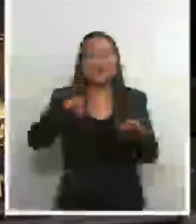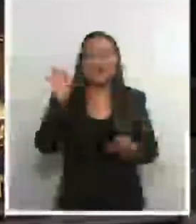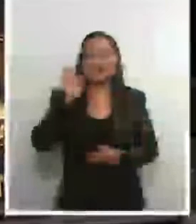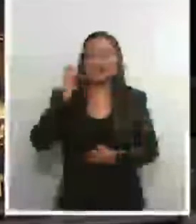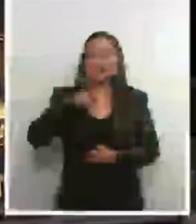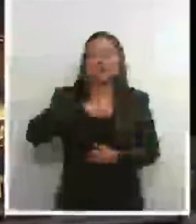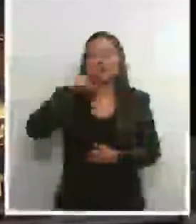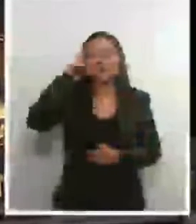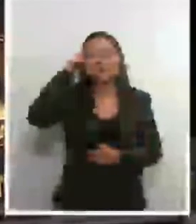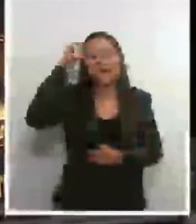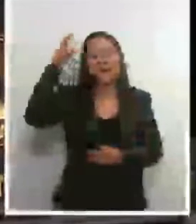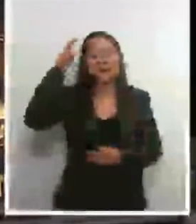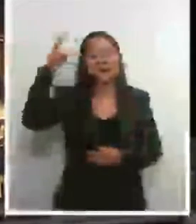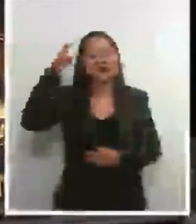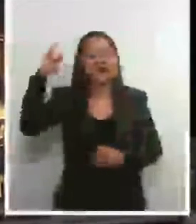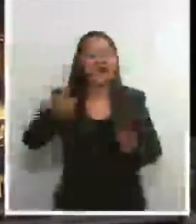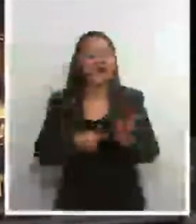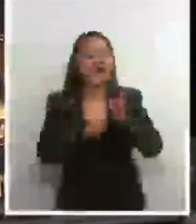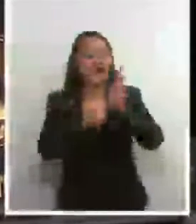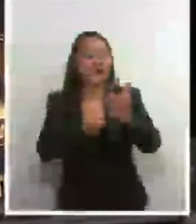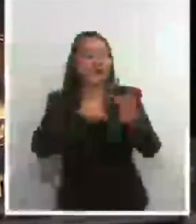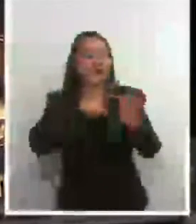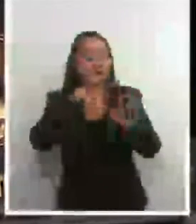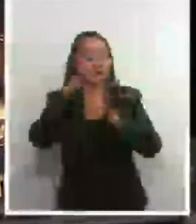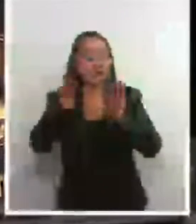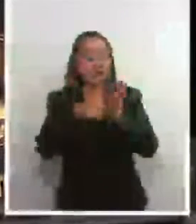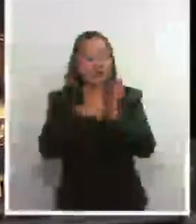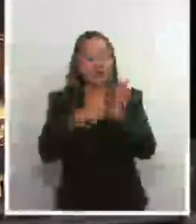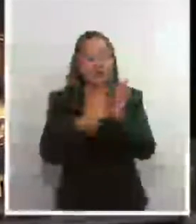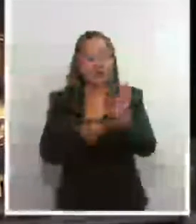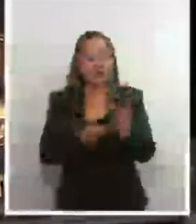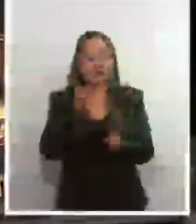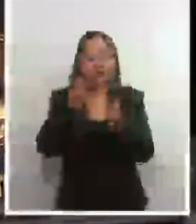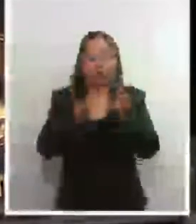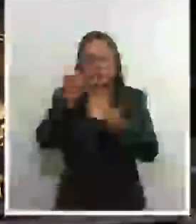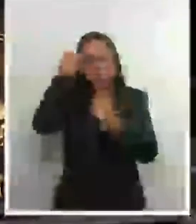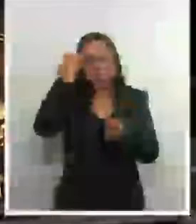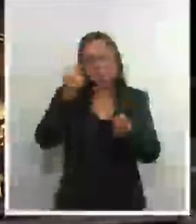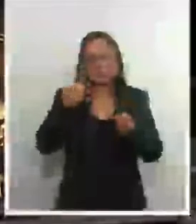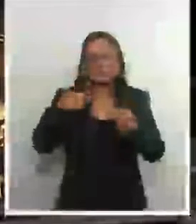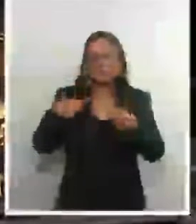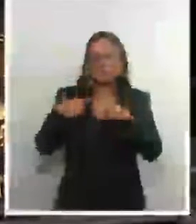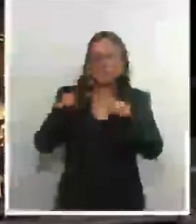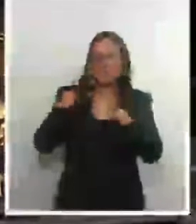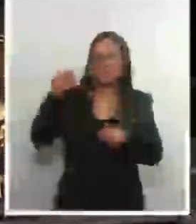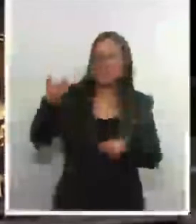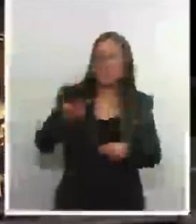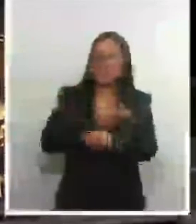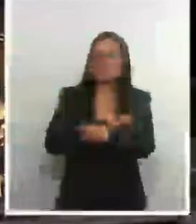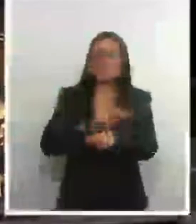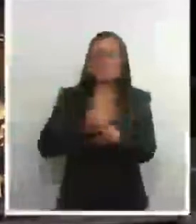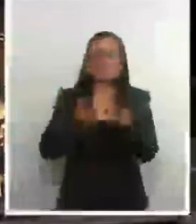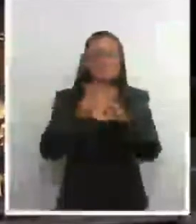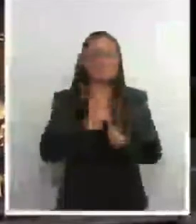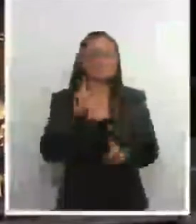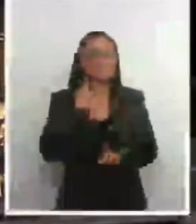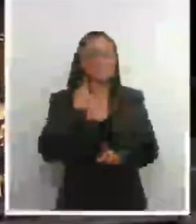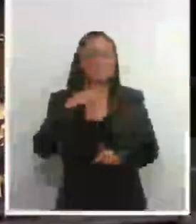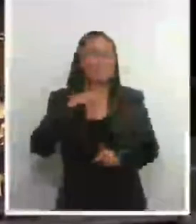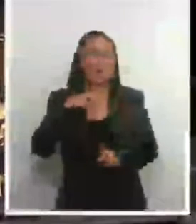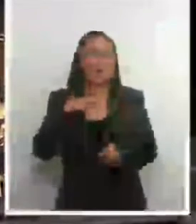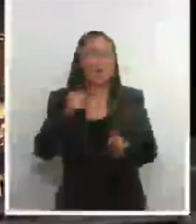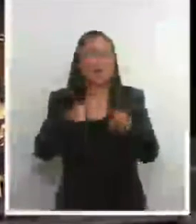compañeros, les presento mi reserva. Y tiene algunos matices respecto de la de mi coordinador del grupo parlamentario de